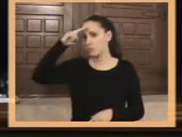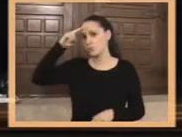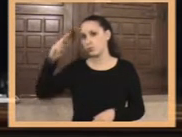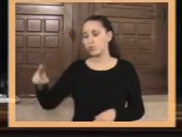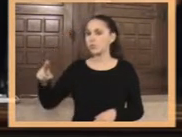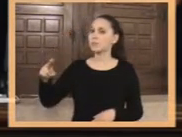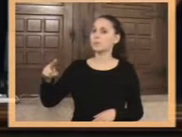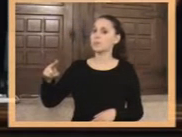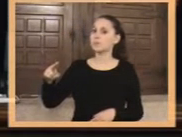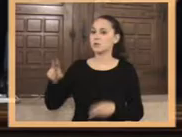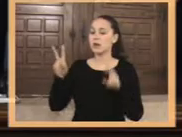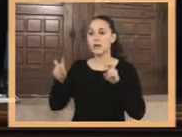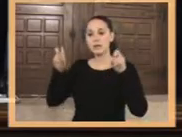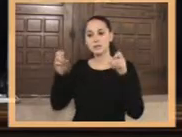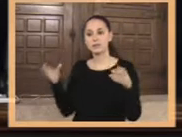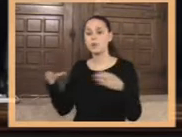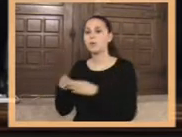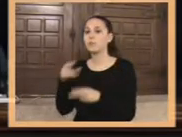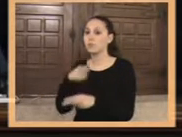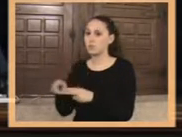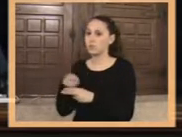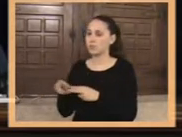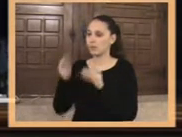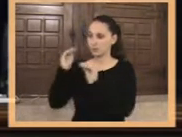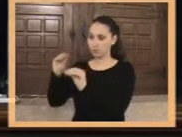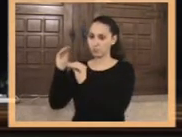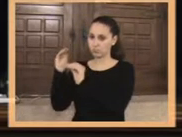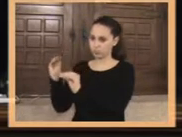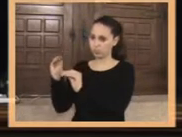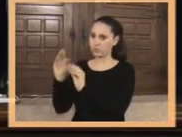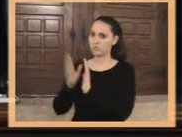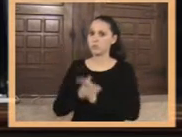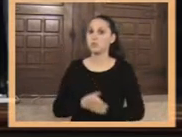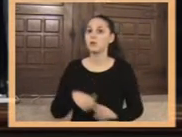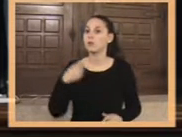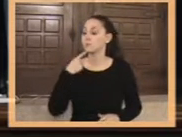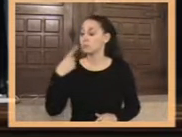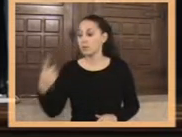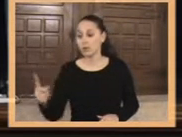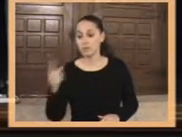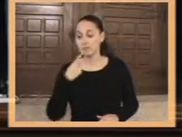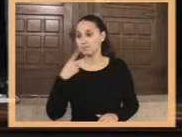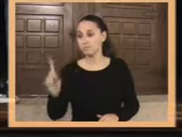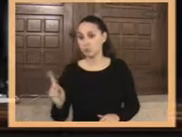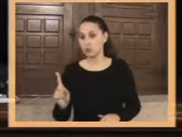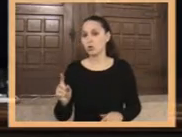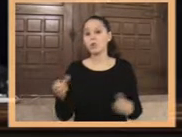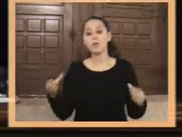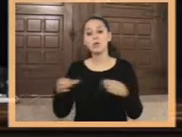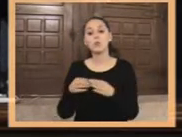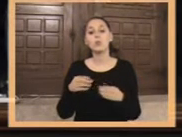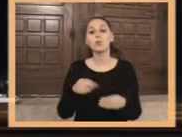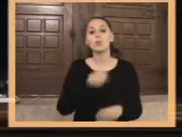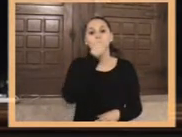cuestiones internas de sus partidos. Muy respetuoso. Yo no le digo al señor Núñez lo que tiene que hacer y lo que le pasa dentro del Partido